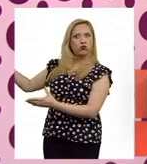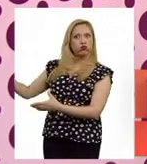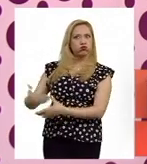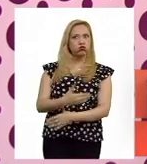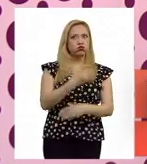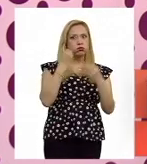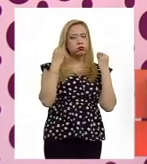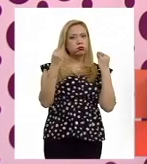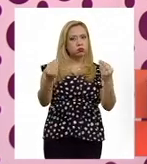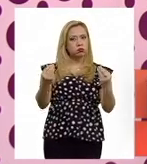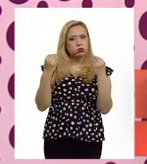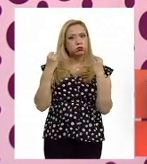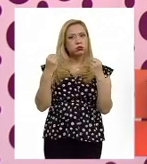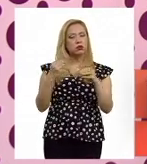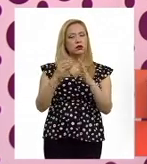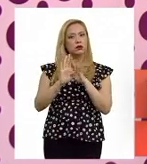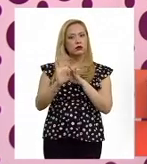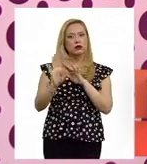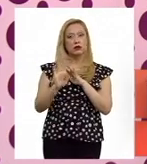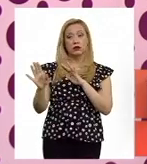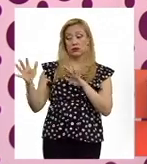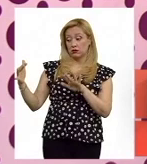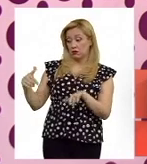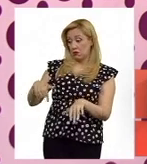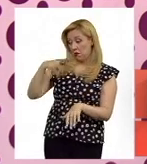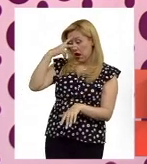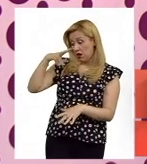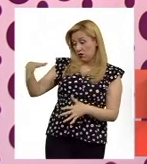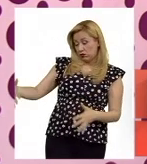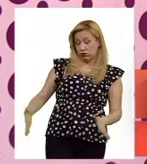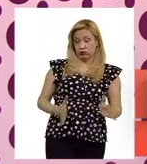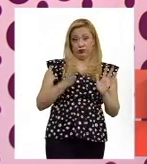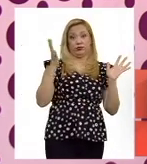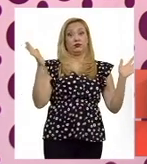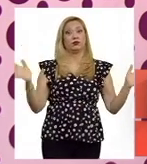de tránsito por el territorio mexicano y